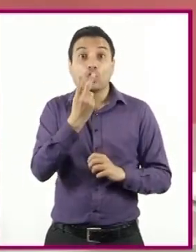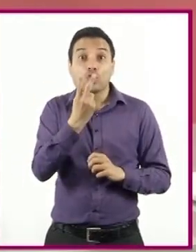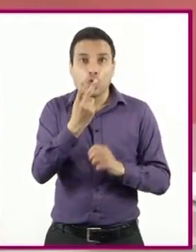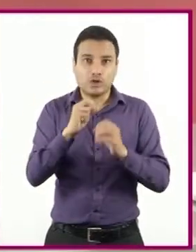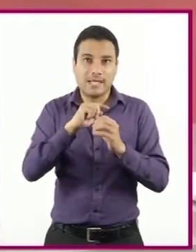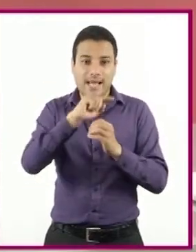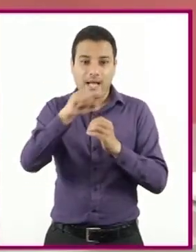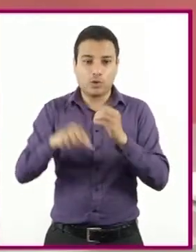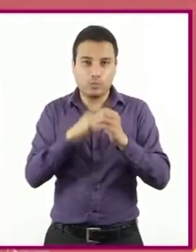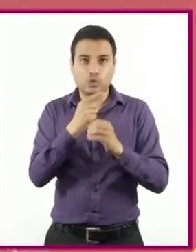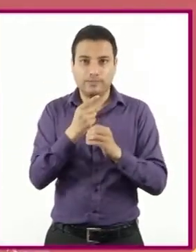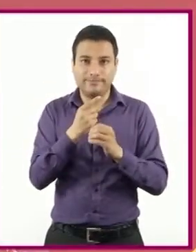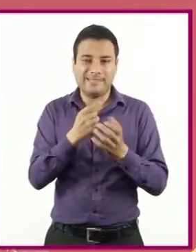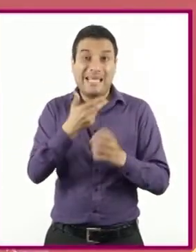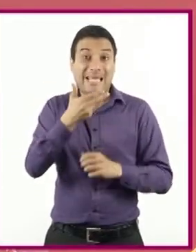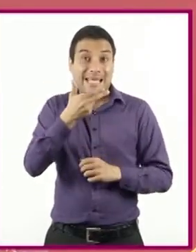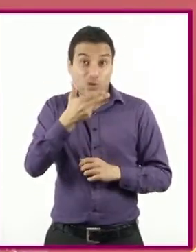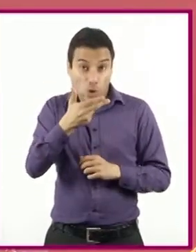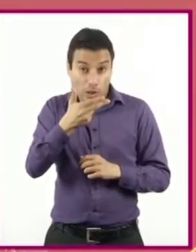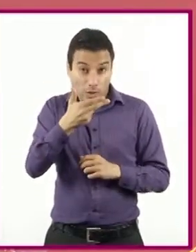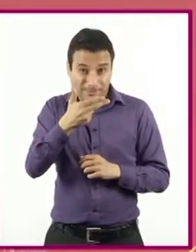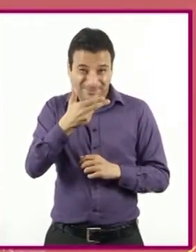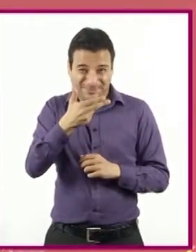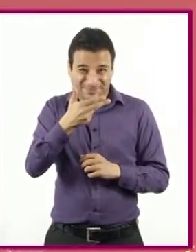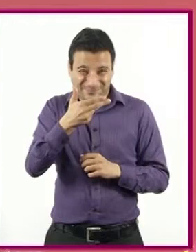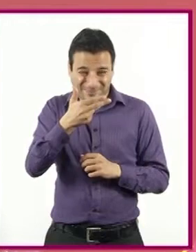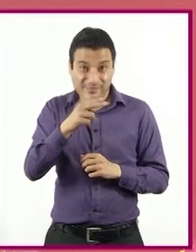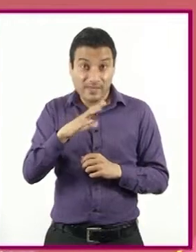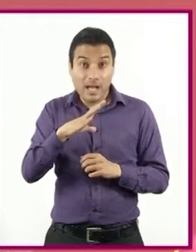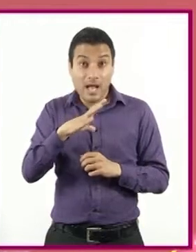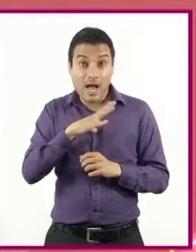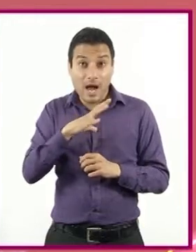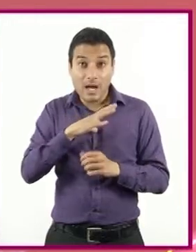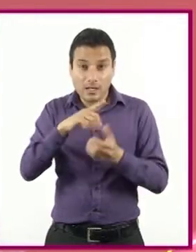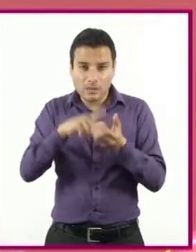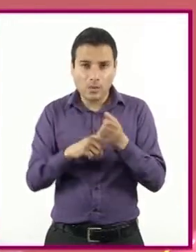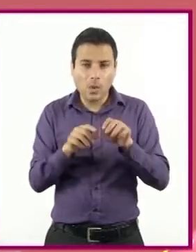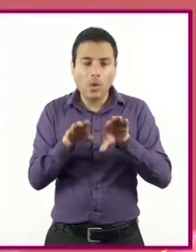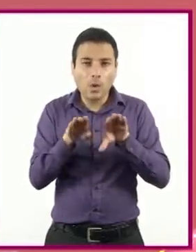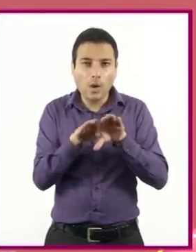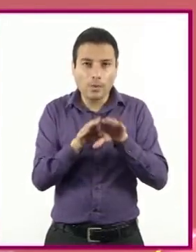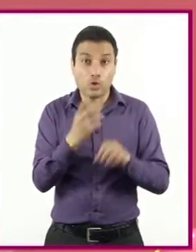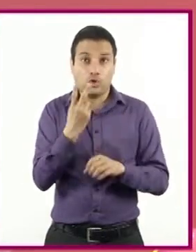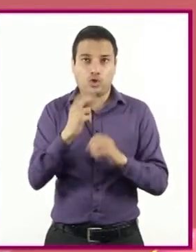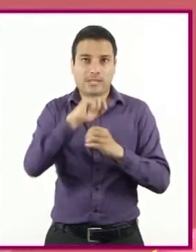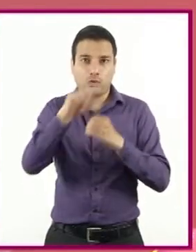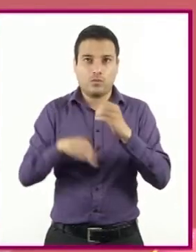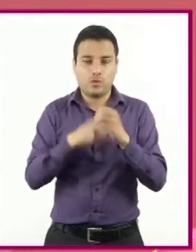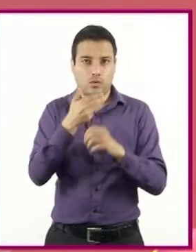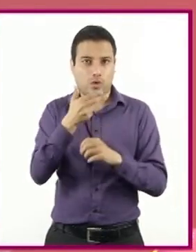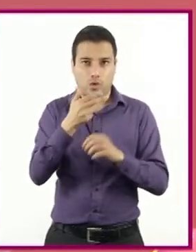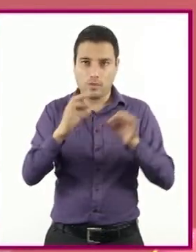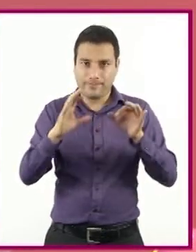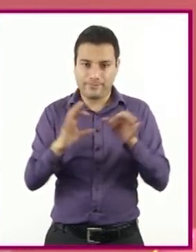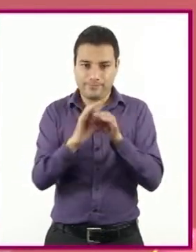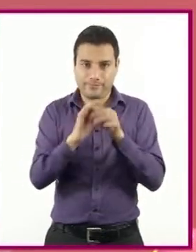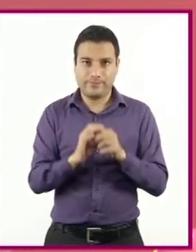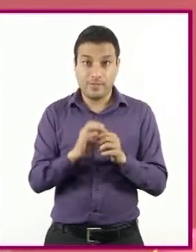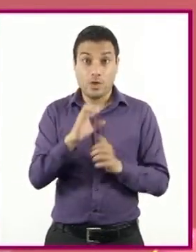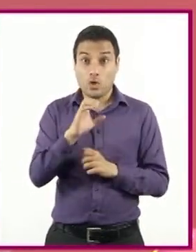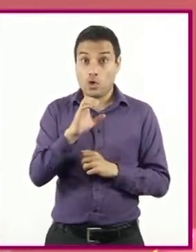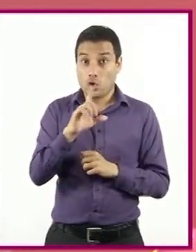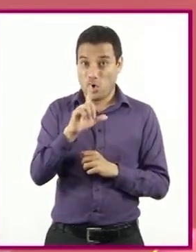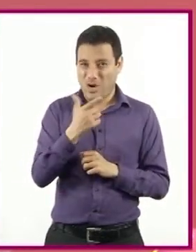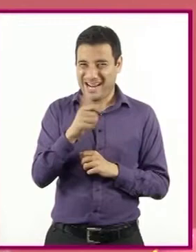que en el gas hidrógeno las moléculas de este elemento están formadas por 2 átomos de hidrógeno y que en el gas cloro